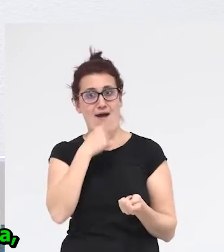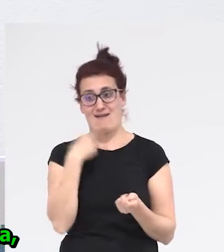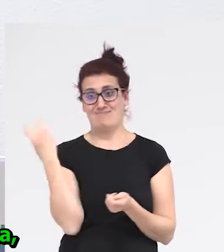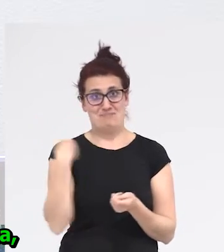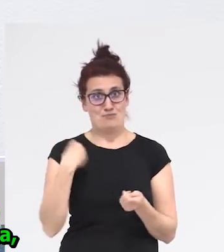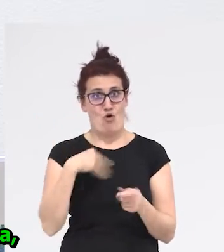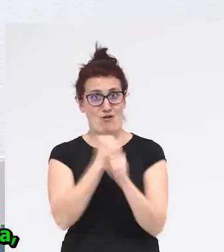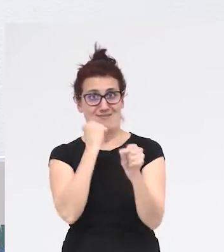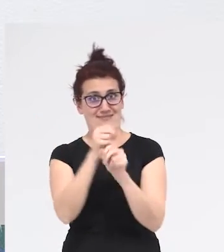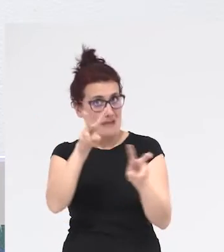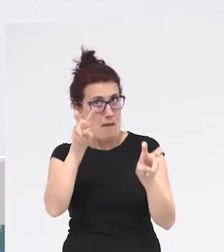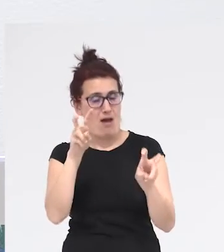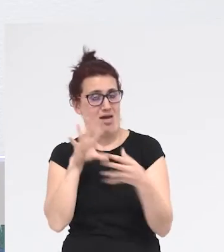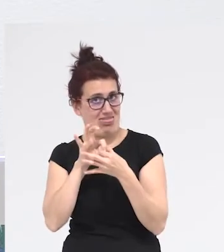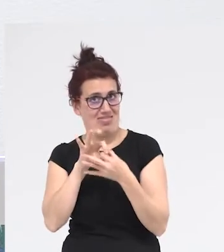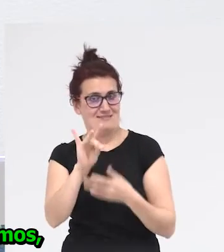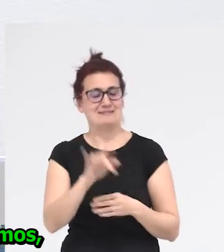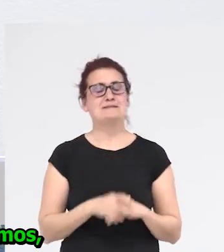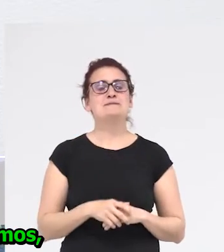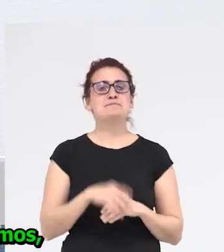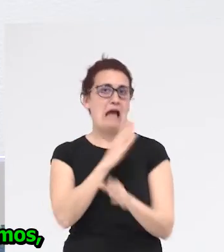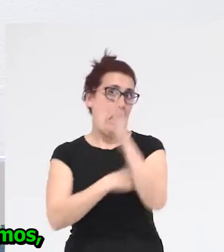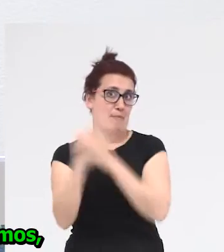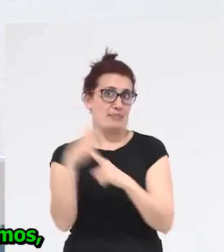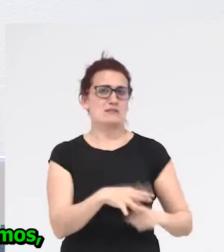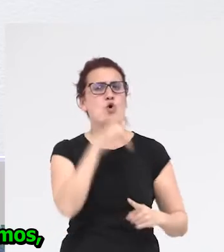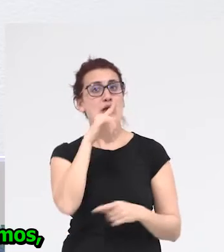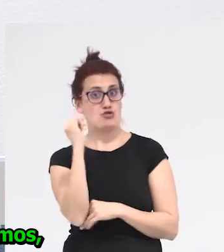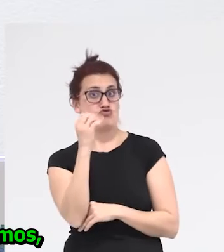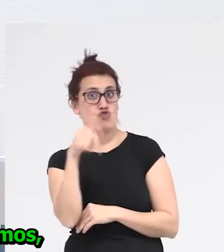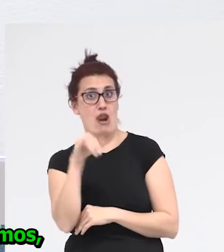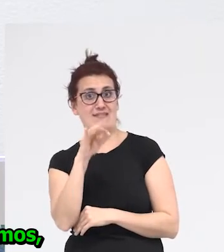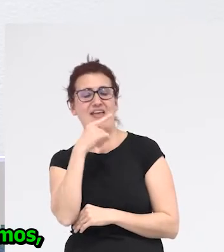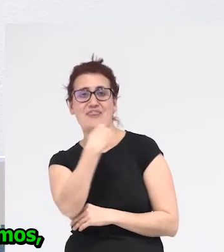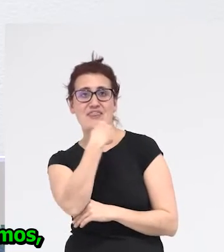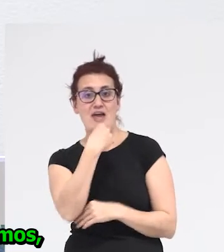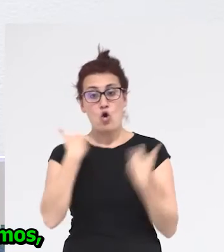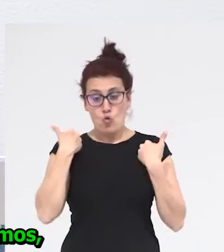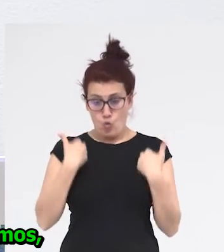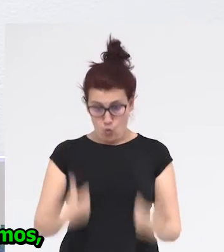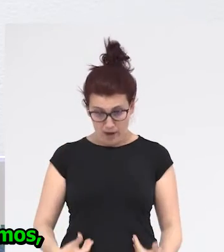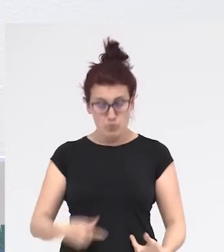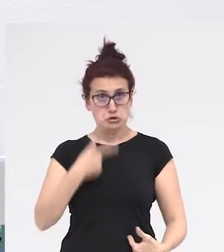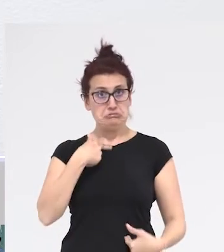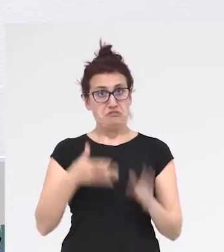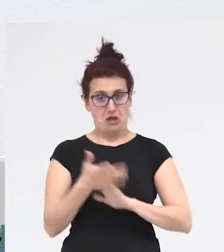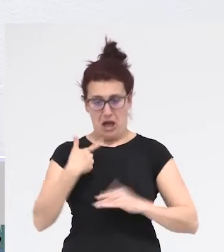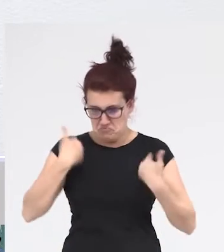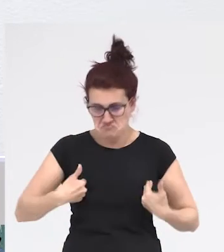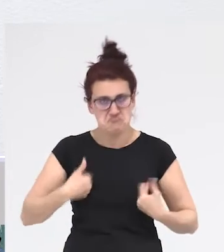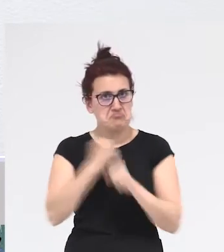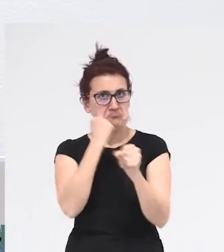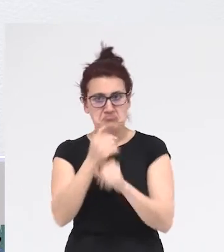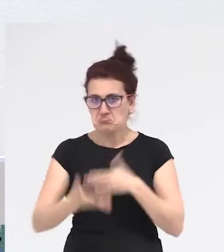tema, de este tema. Y Jonathan dice: los cuerpos que se valen por sí mismos, que